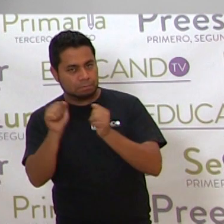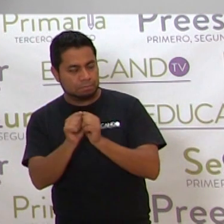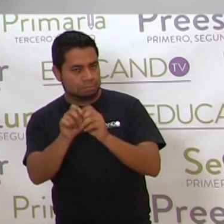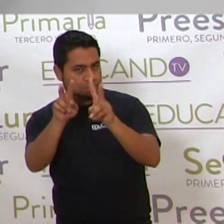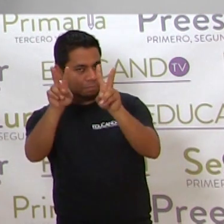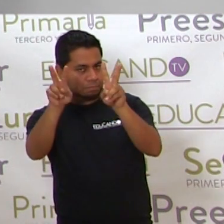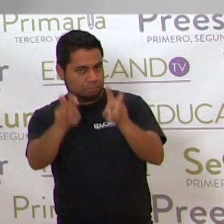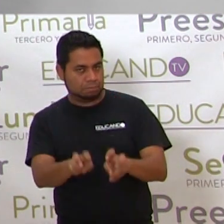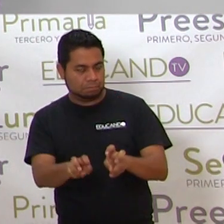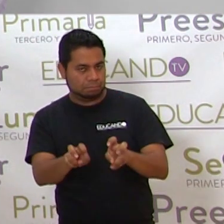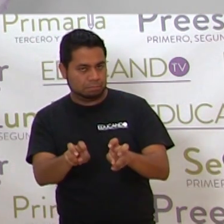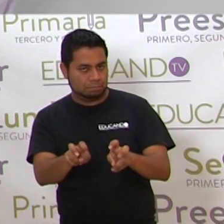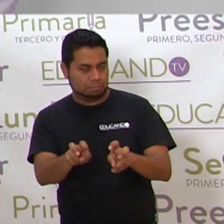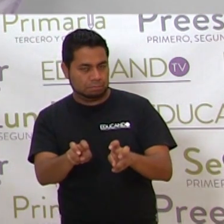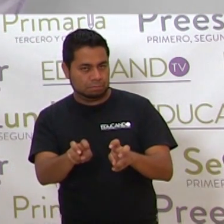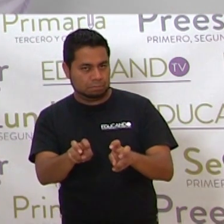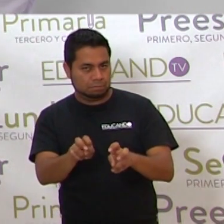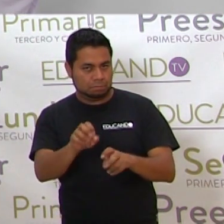los